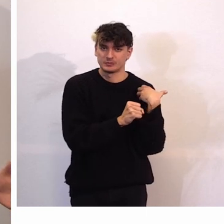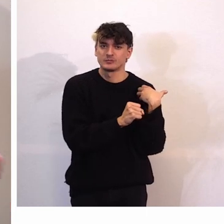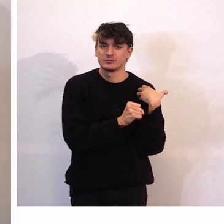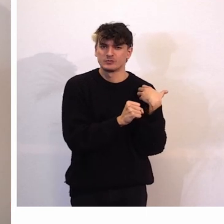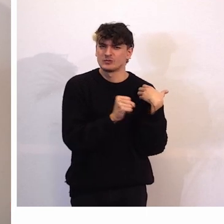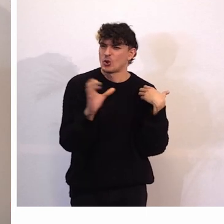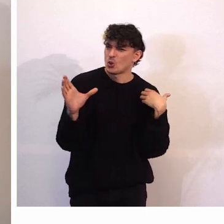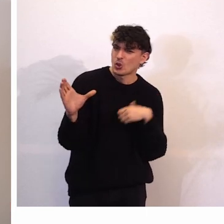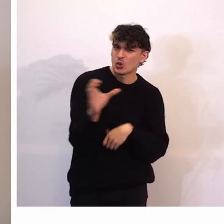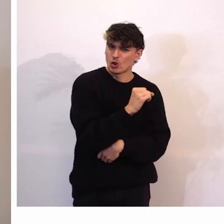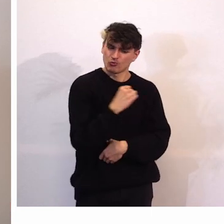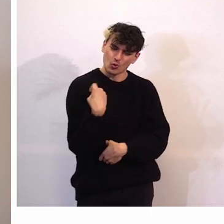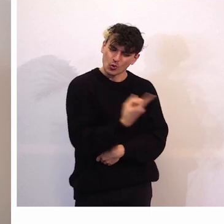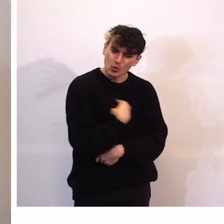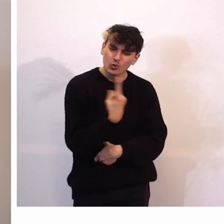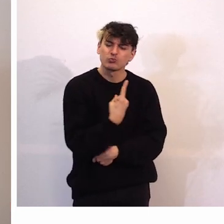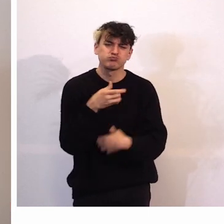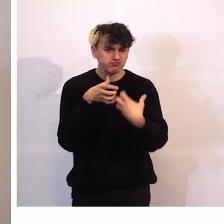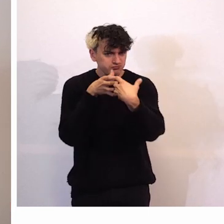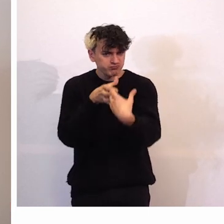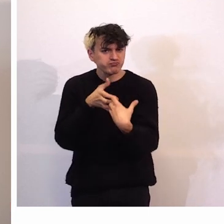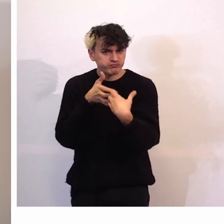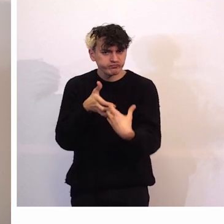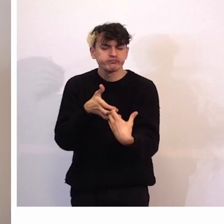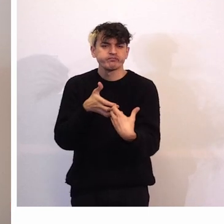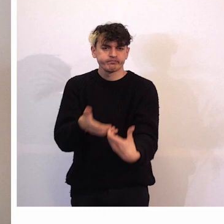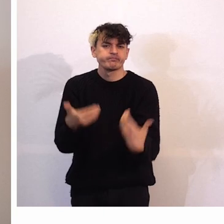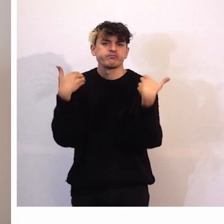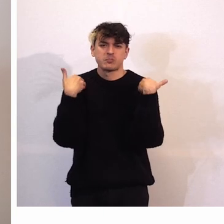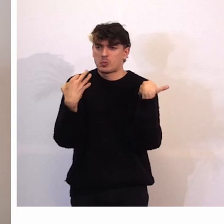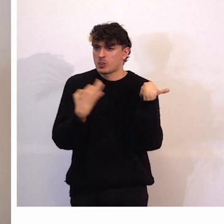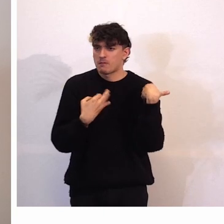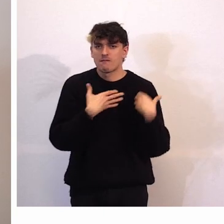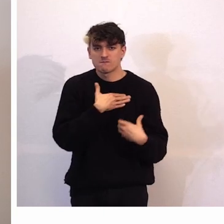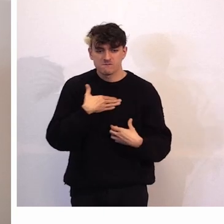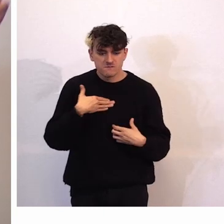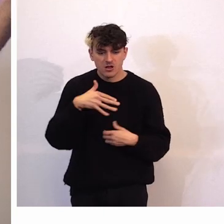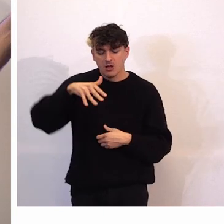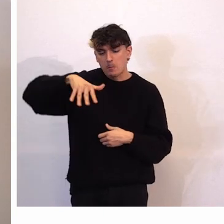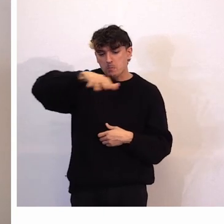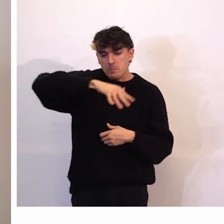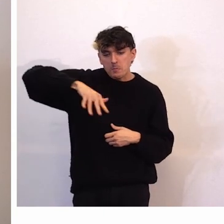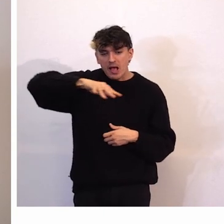De todos nosotros, porque queremos estar compartiendo los espacios